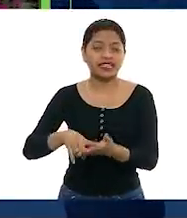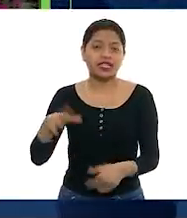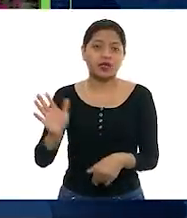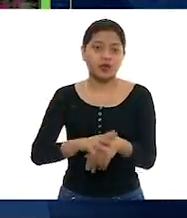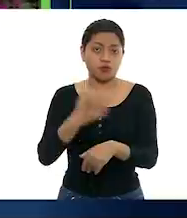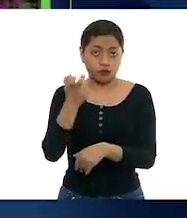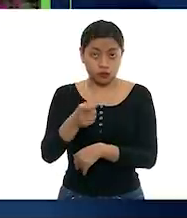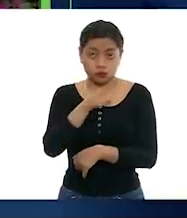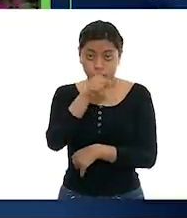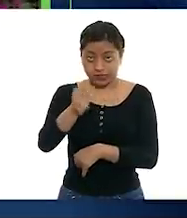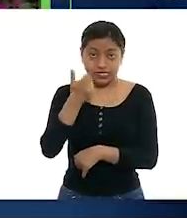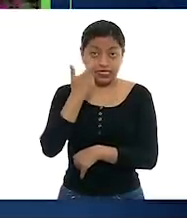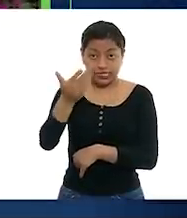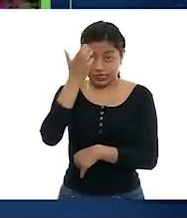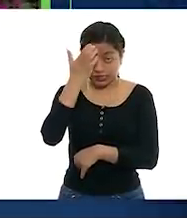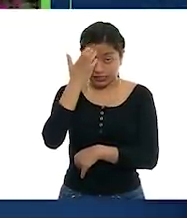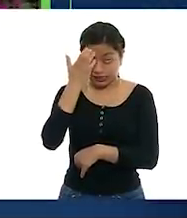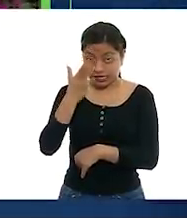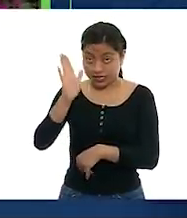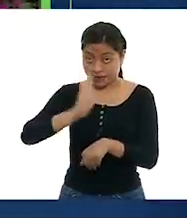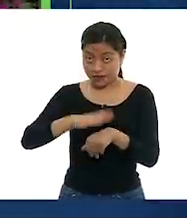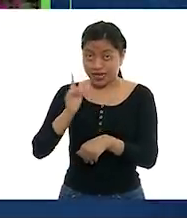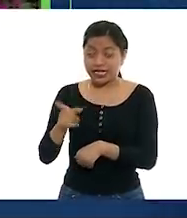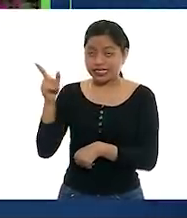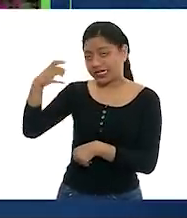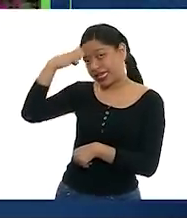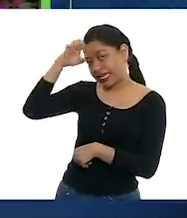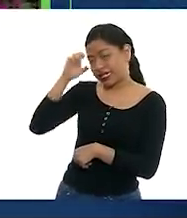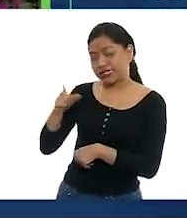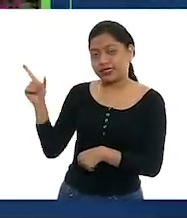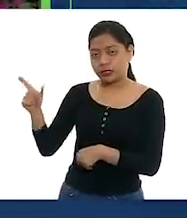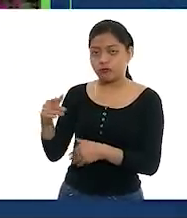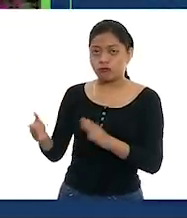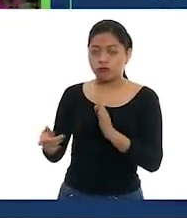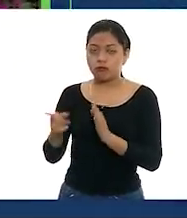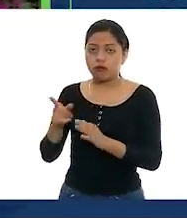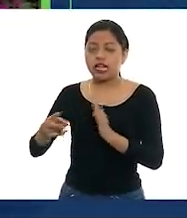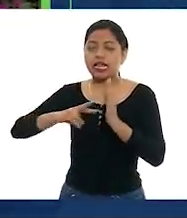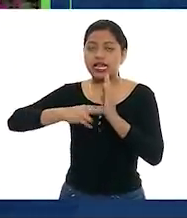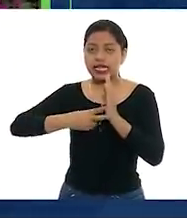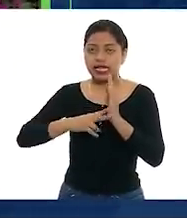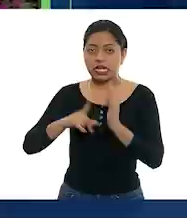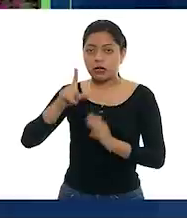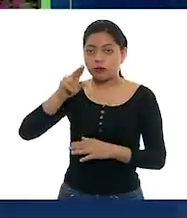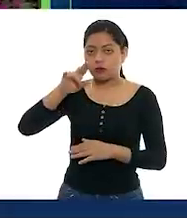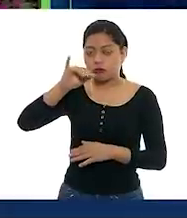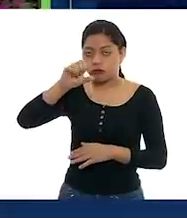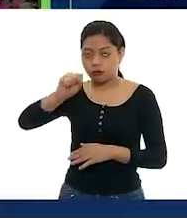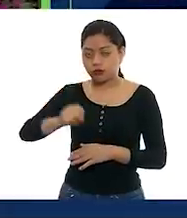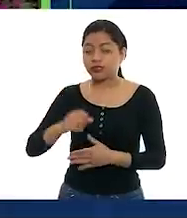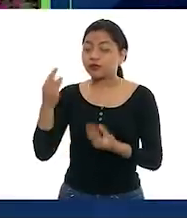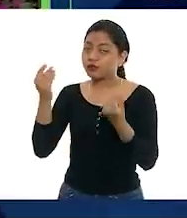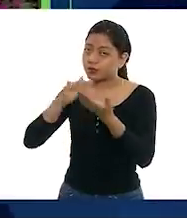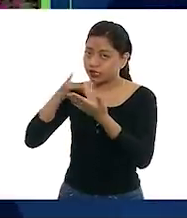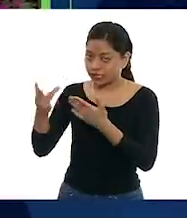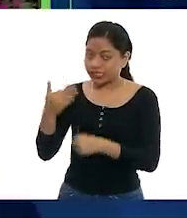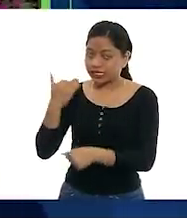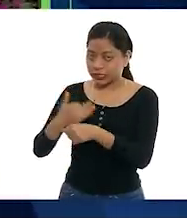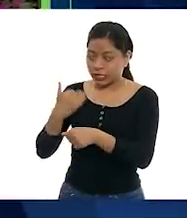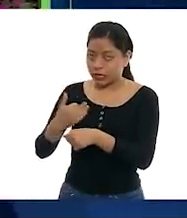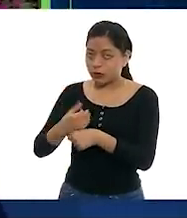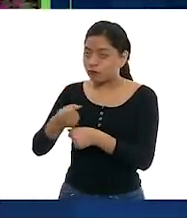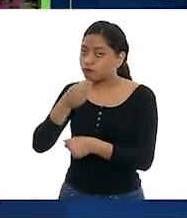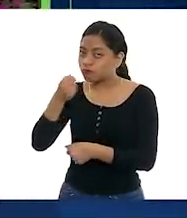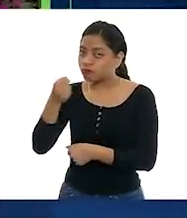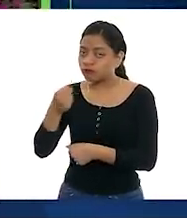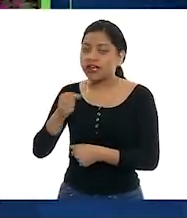las características de este espacio, vamos a hablar con el experto de casa, el ingeniero Luis Granada Carreto. Muchas gracias, ingeniero, por recibir a